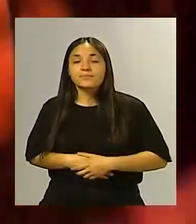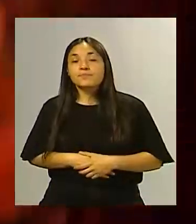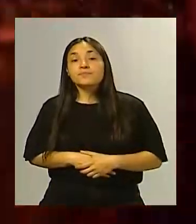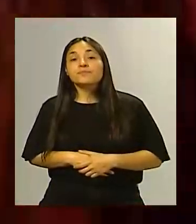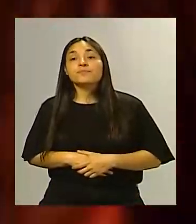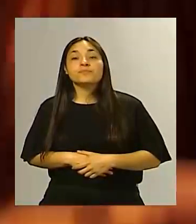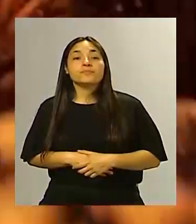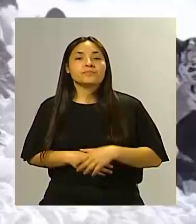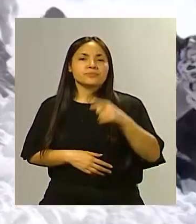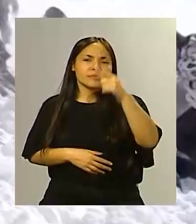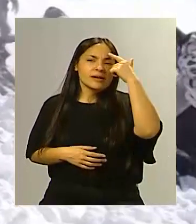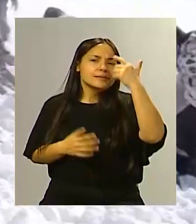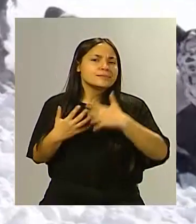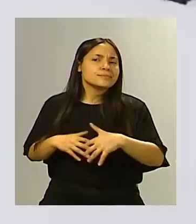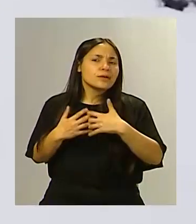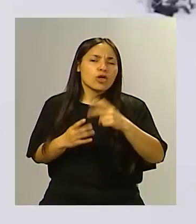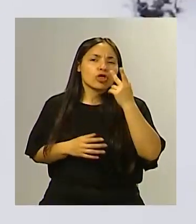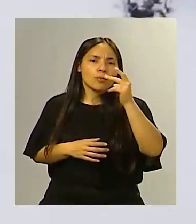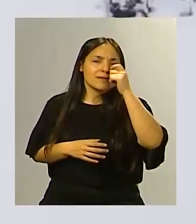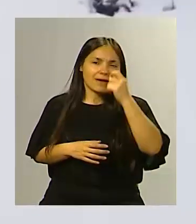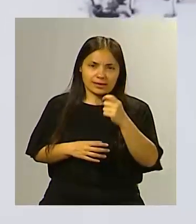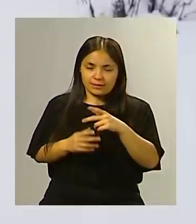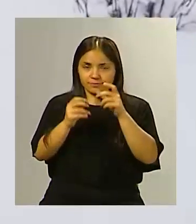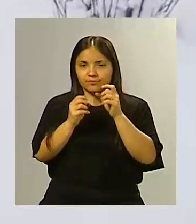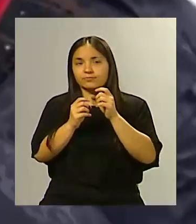en el... Me quedo ahí situada en el 2020 donde hubo